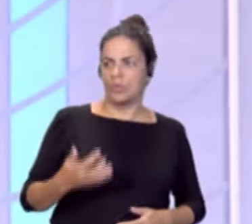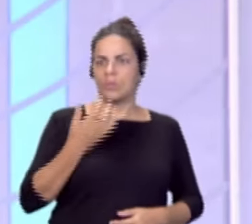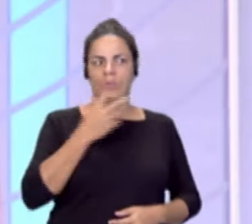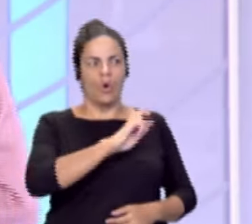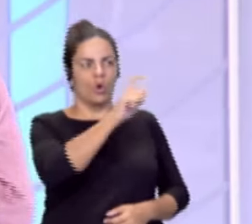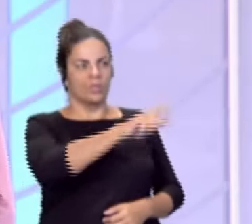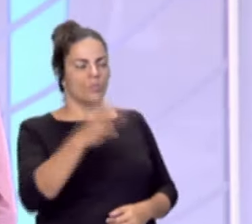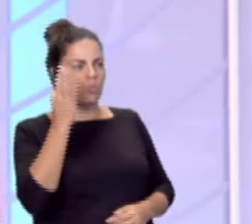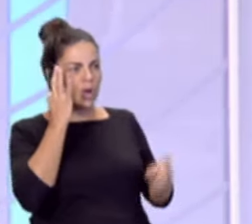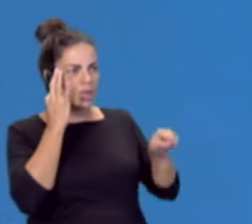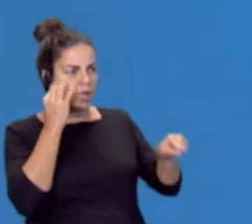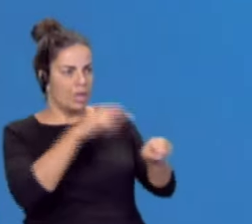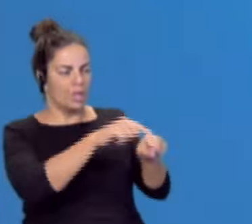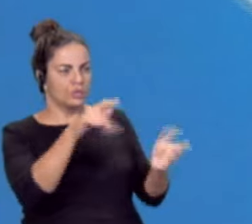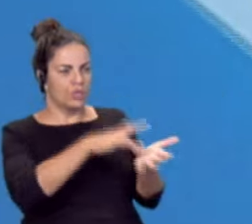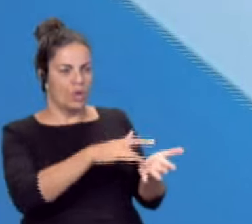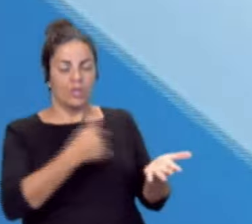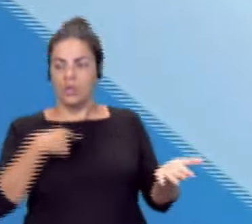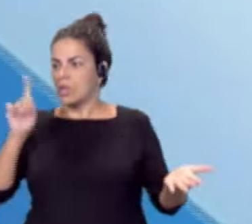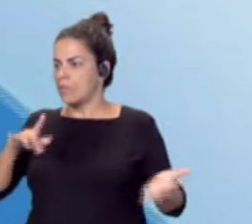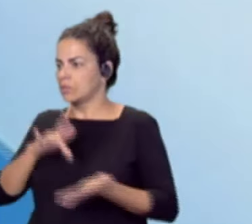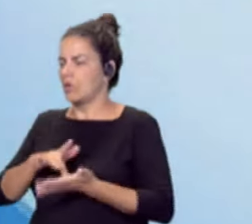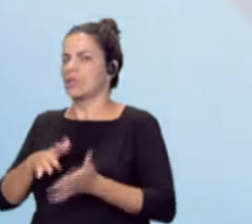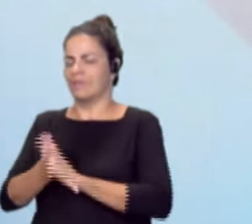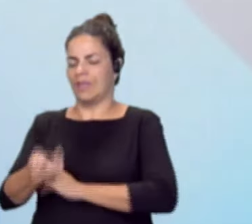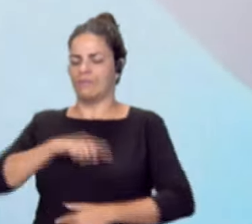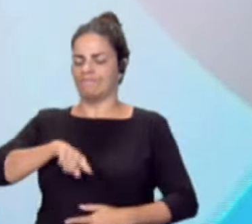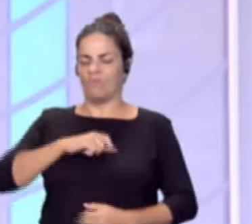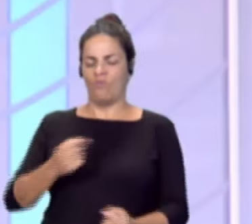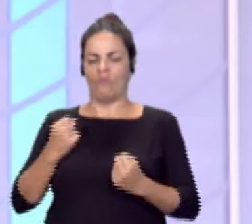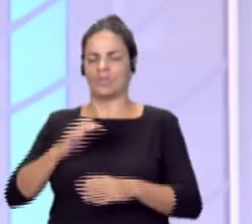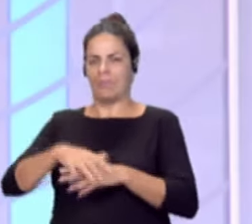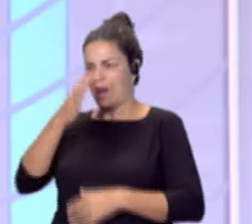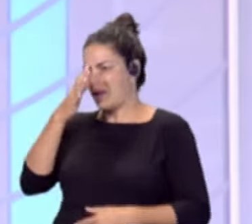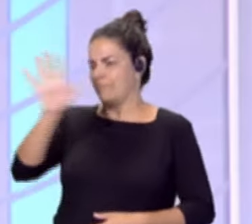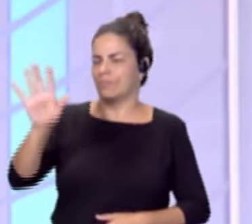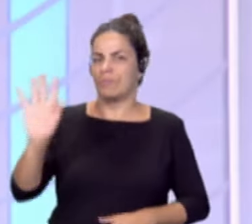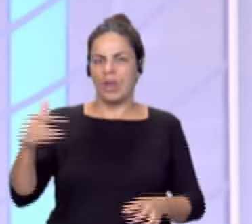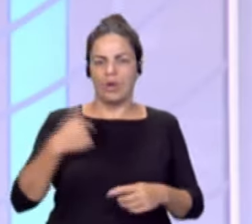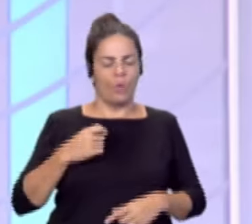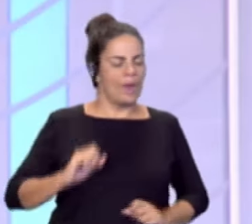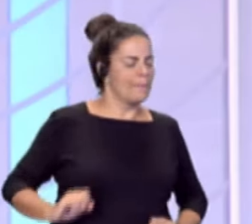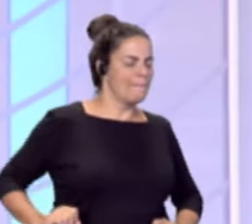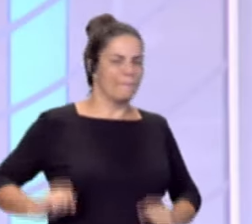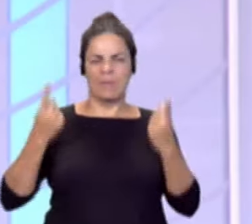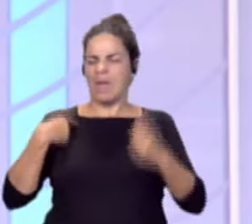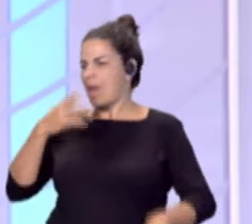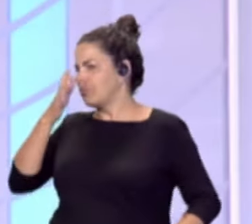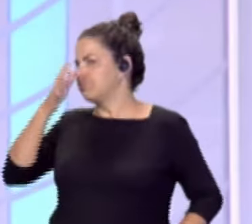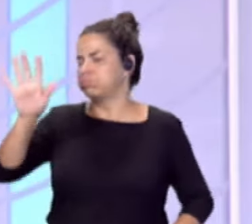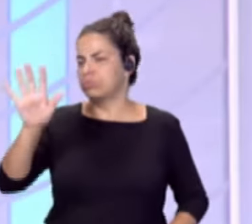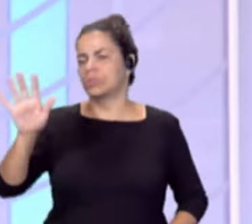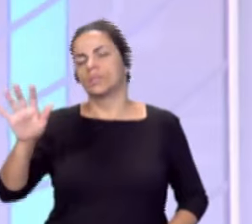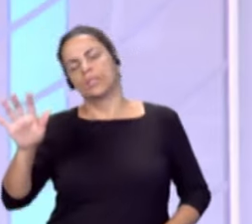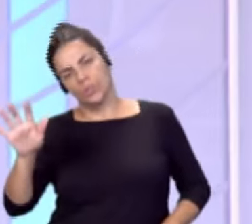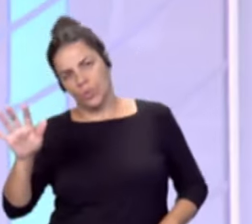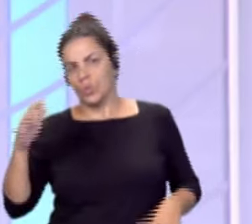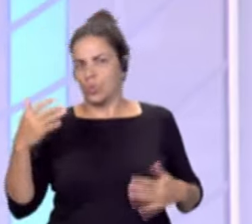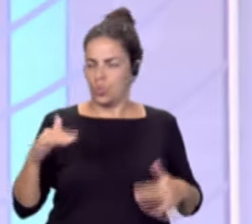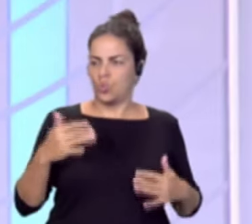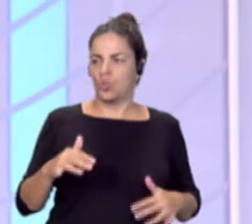me veo con más fuerza para decirlo. Mm. Pero romper el hielo con eso, ser tú la primera, es lo que estábamos diciendo. Ya